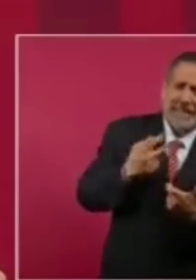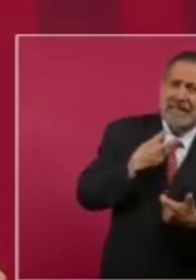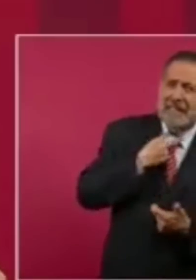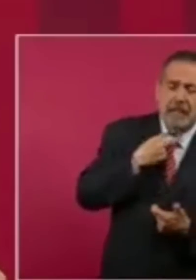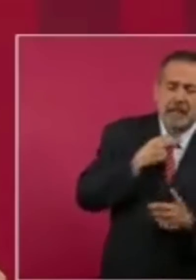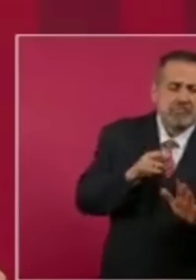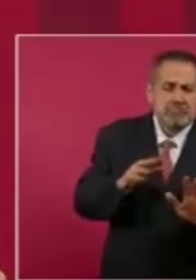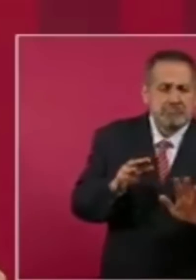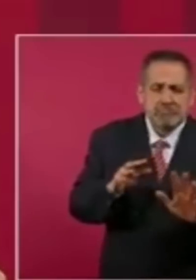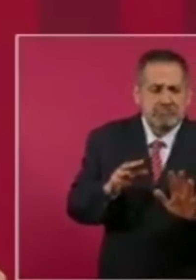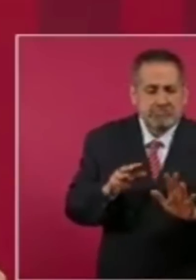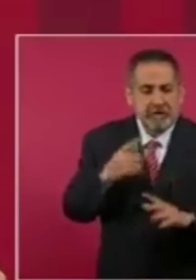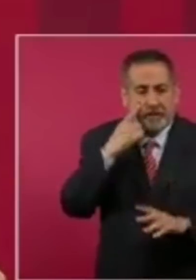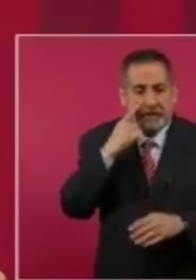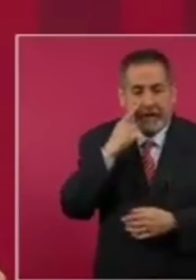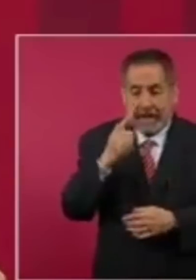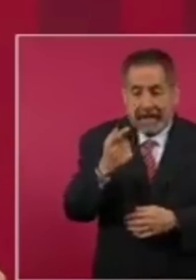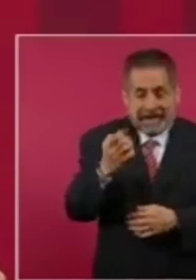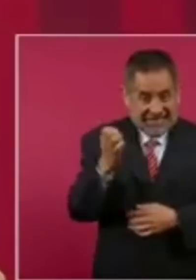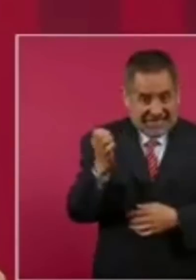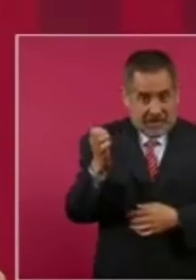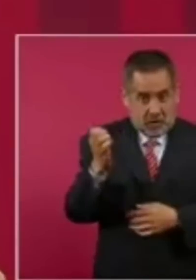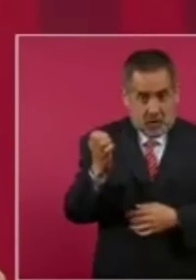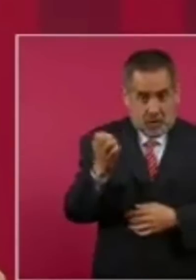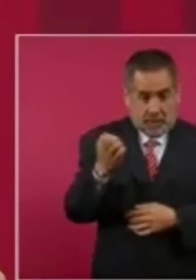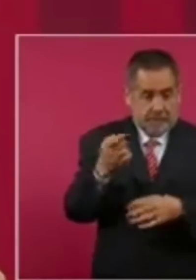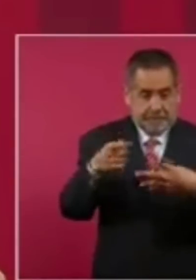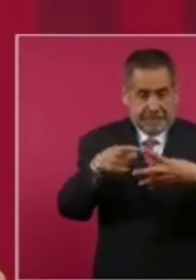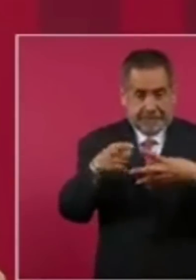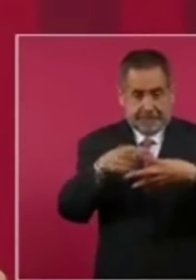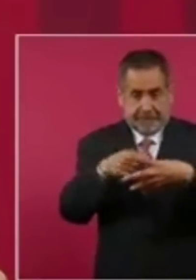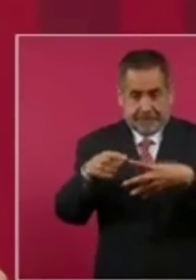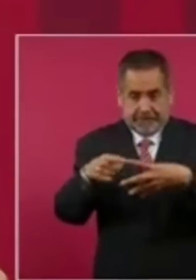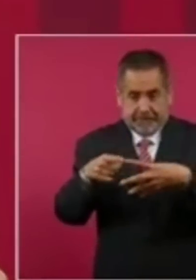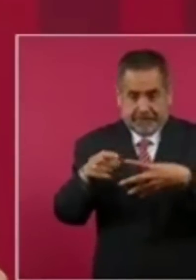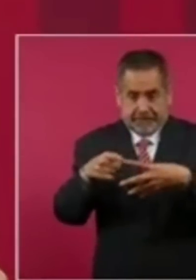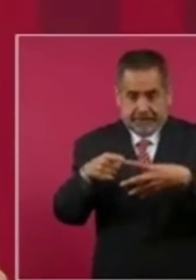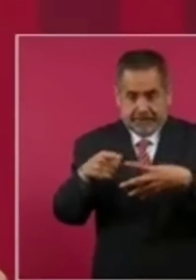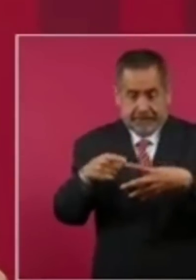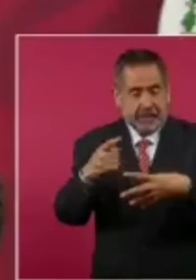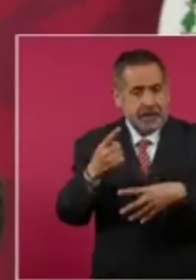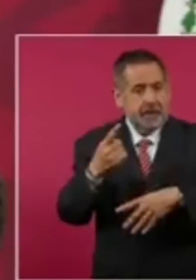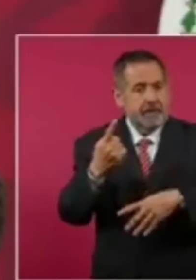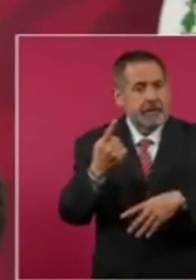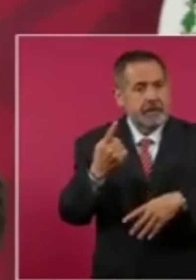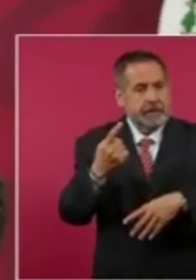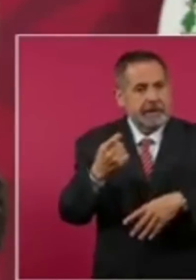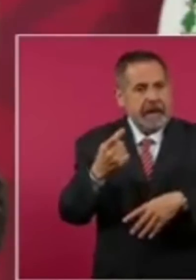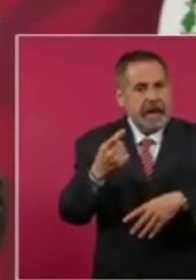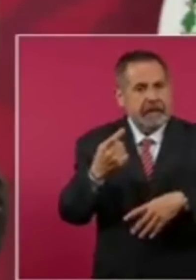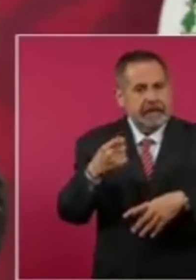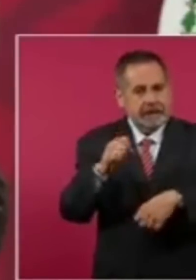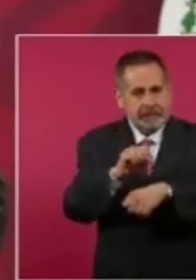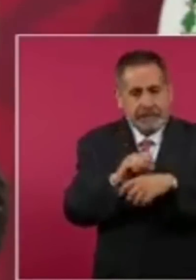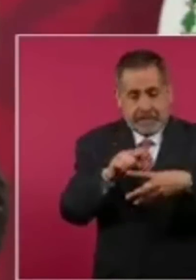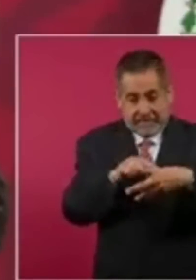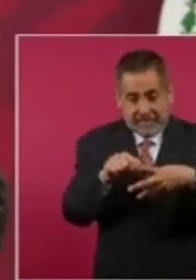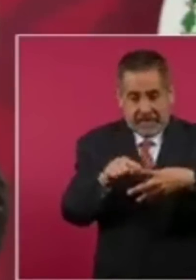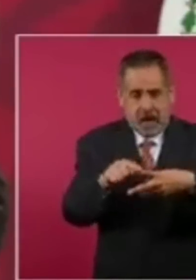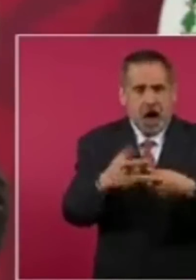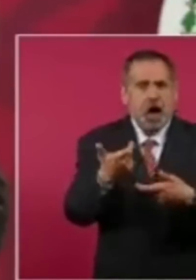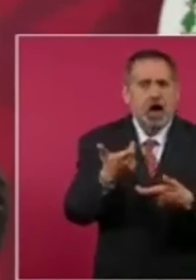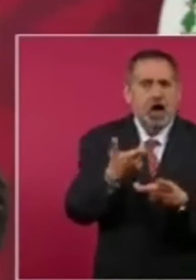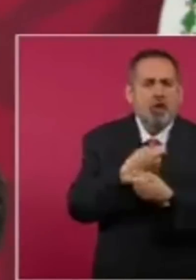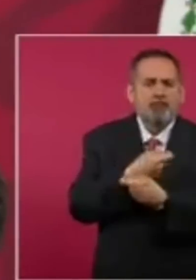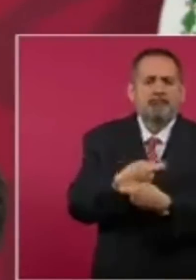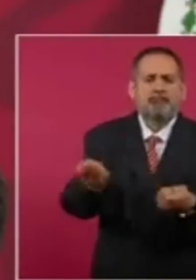enero la primer semana empiezan a dispersarse los